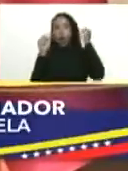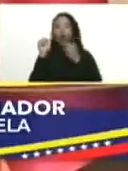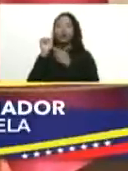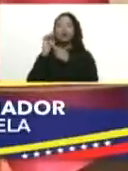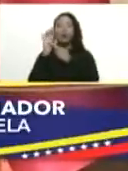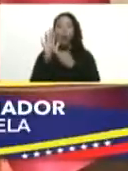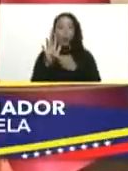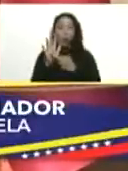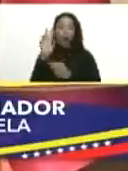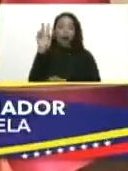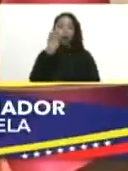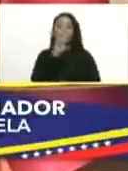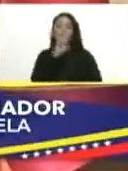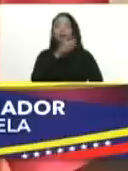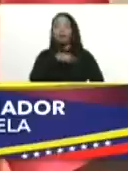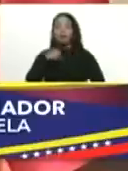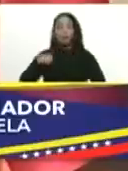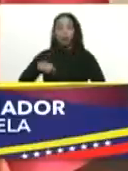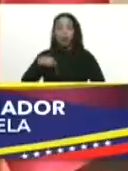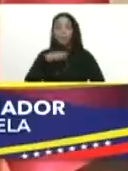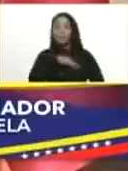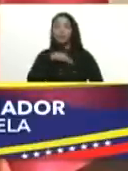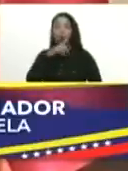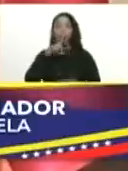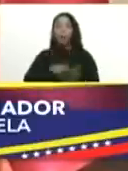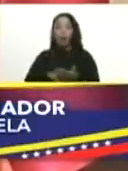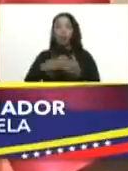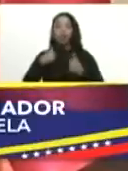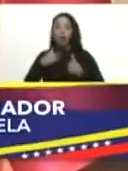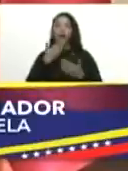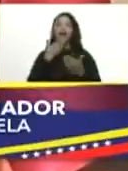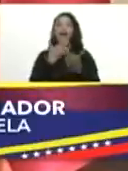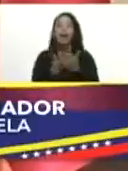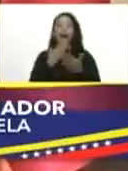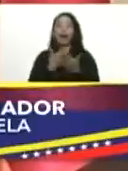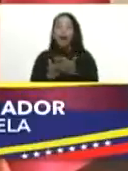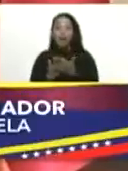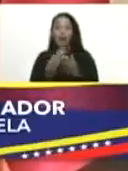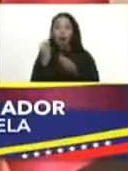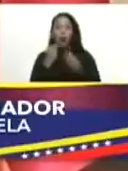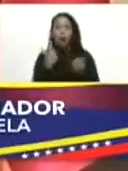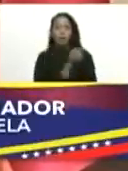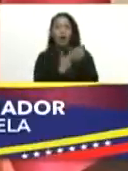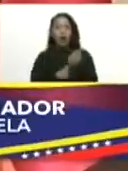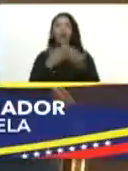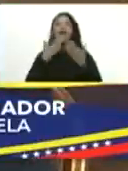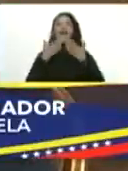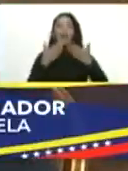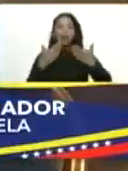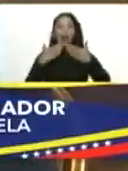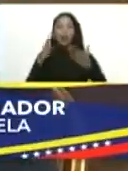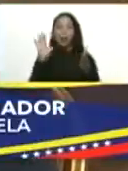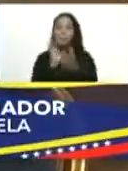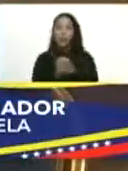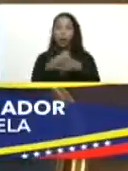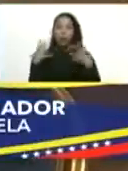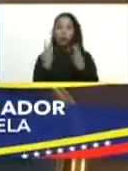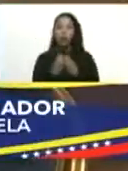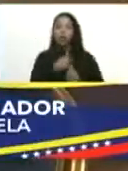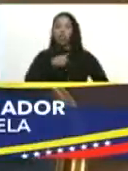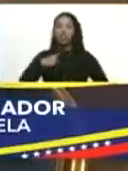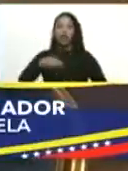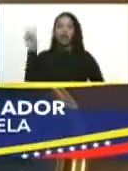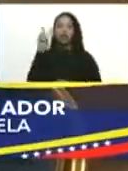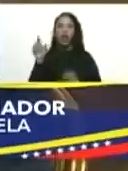Venezuela, misión cumplida. Le doy las gracias como hermano, les doy las gracias como compañero, y China y